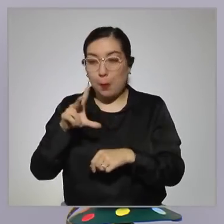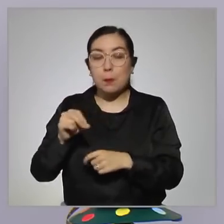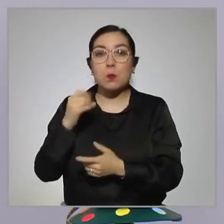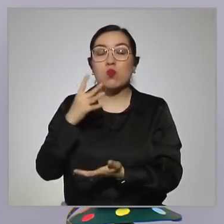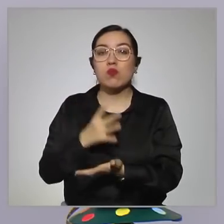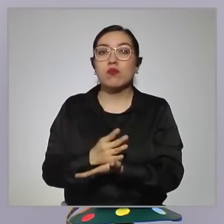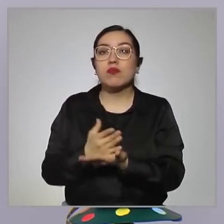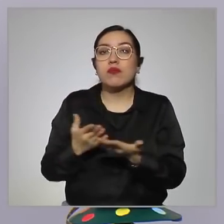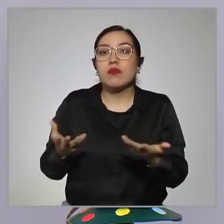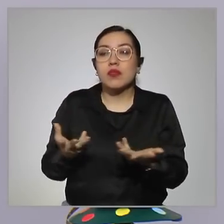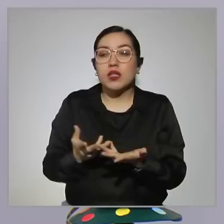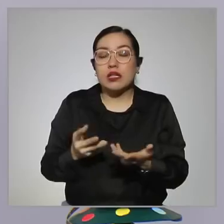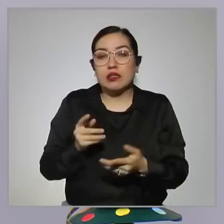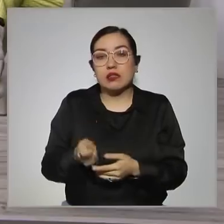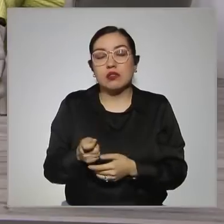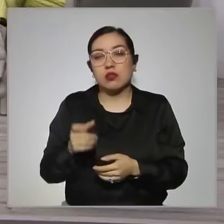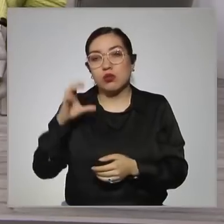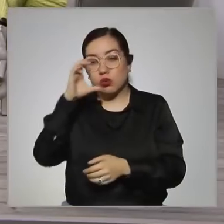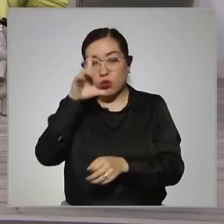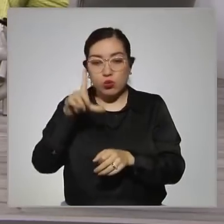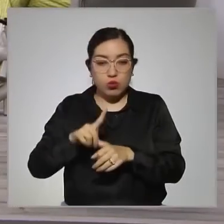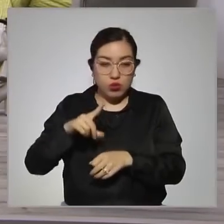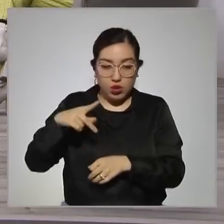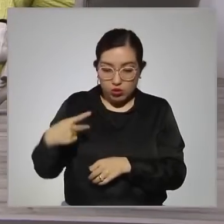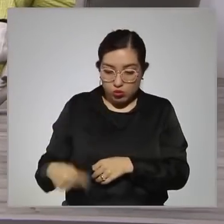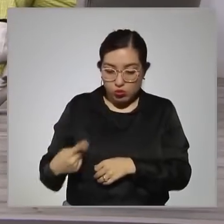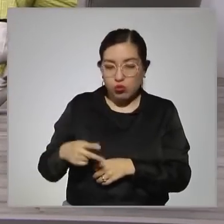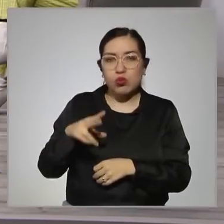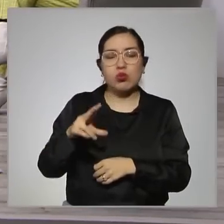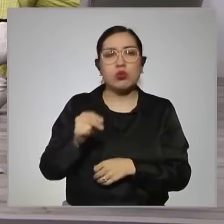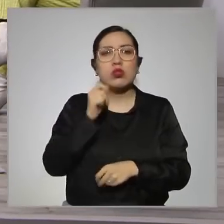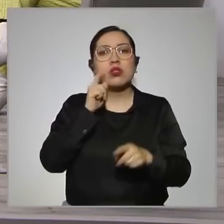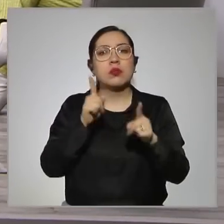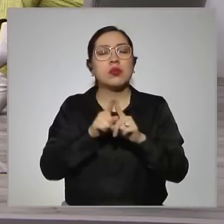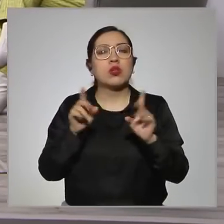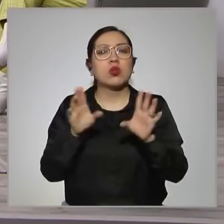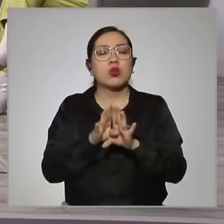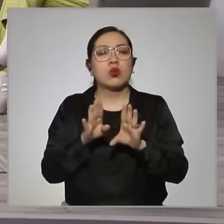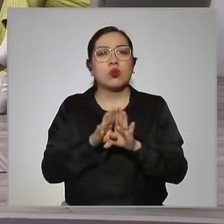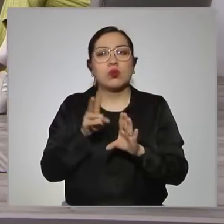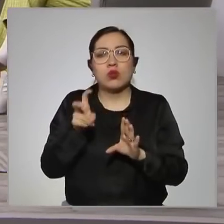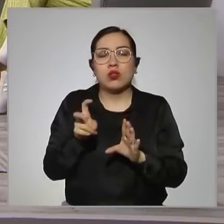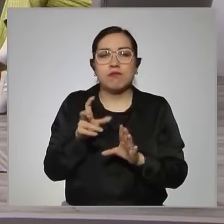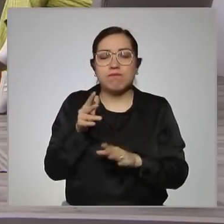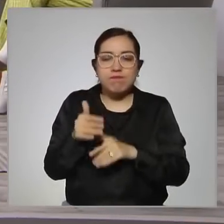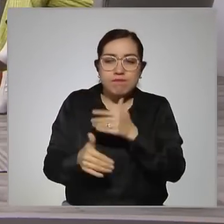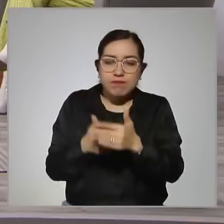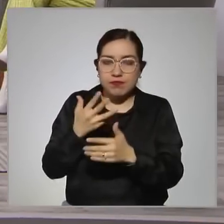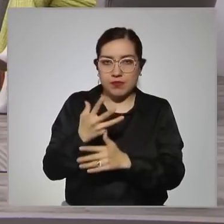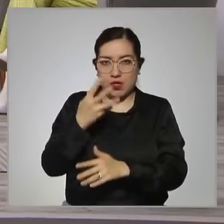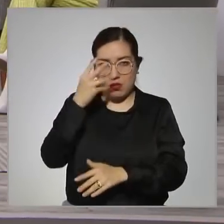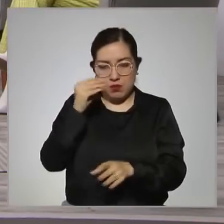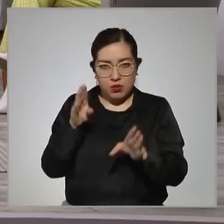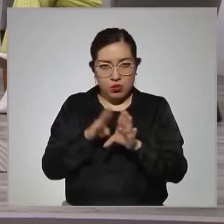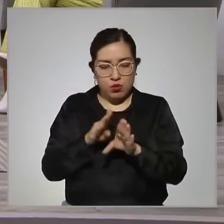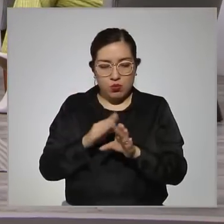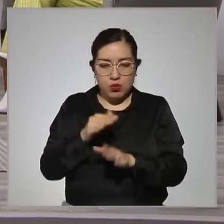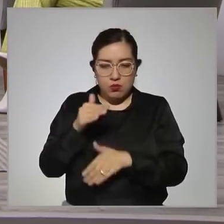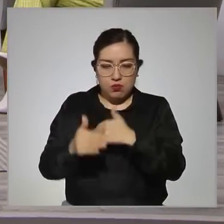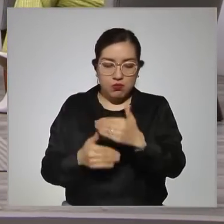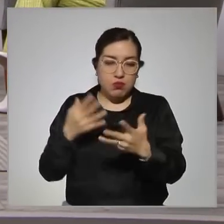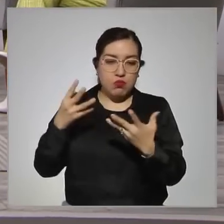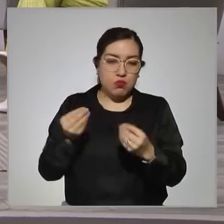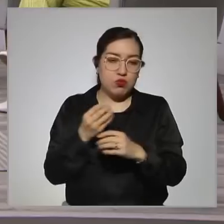a ser las culturas propias de la nación, sino de la manera en cómo adapta y va apropiándose de muchos de